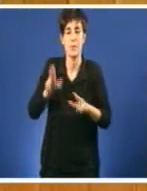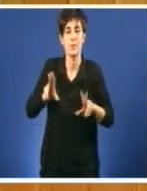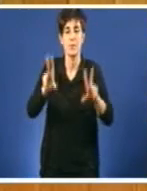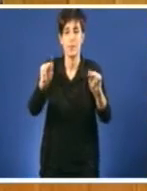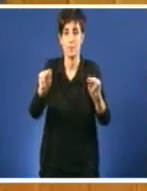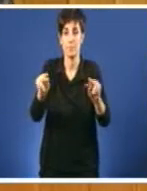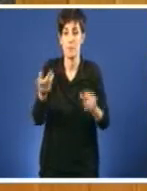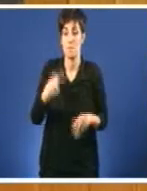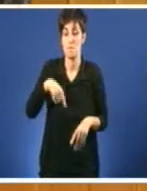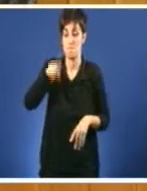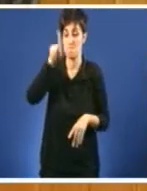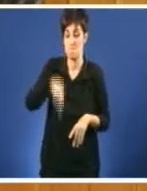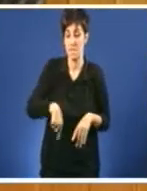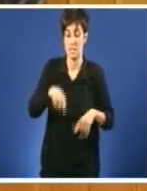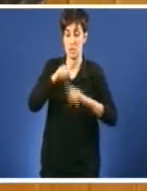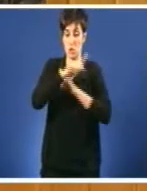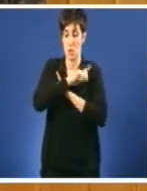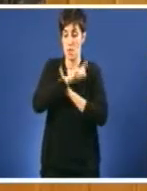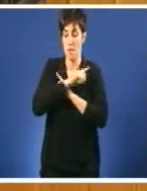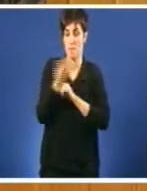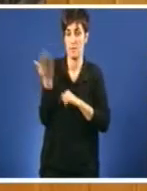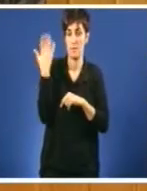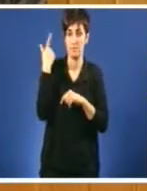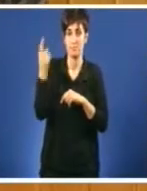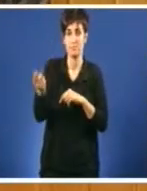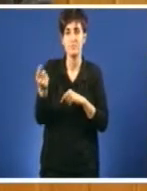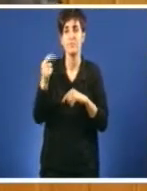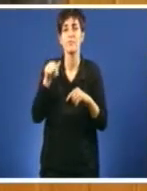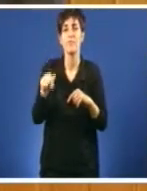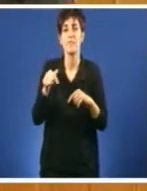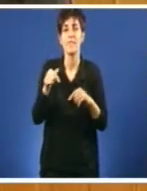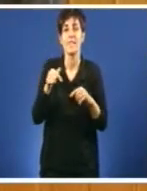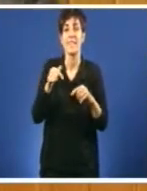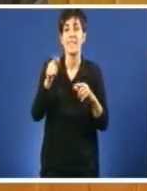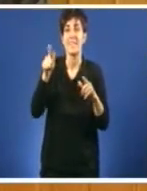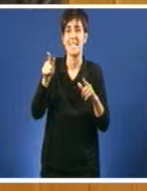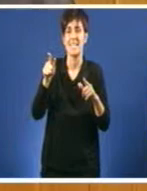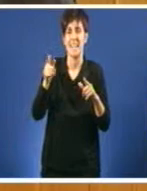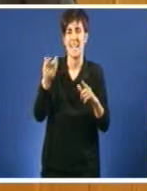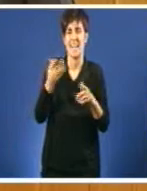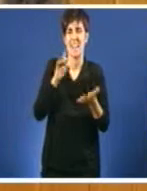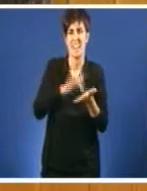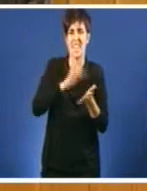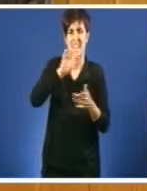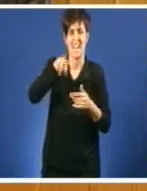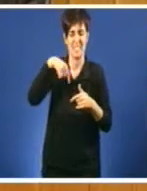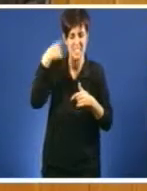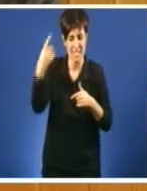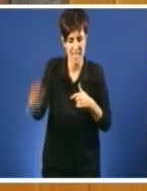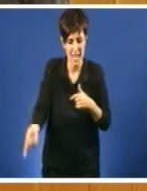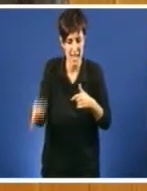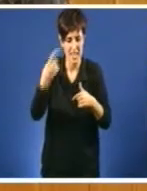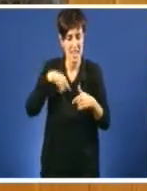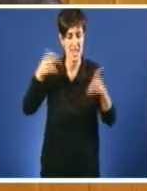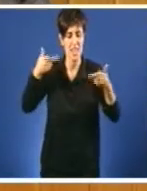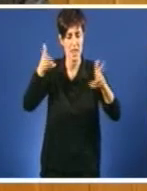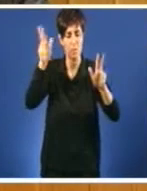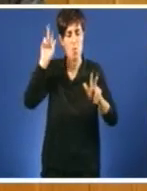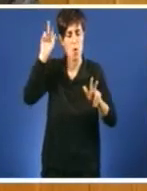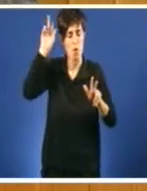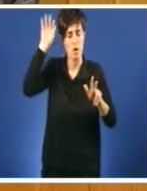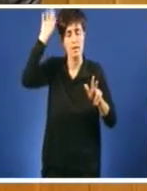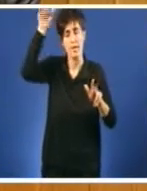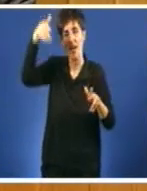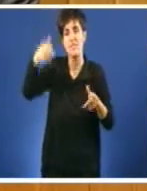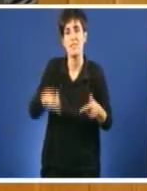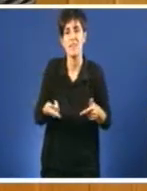novembro, o día seguinte desa grande lección de democracia e